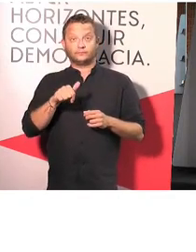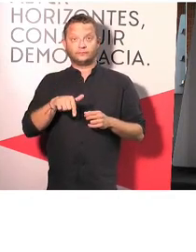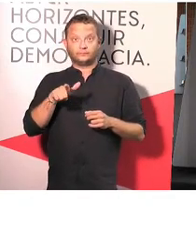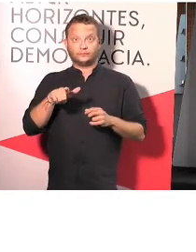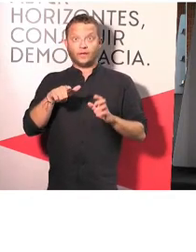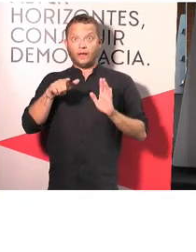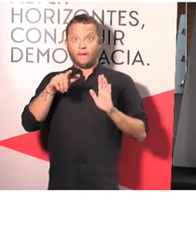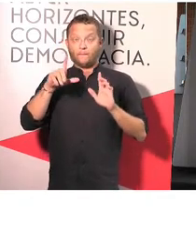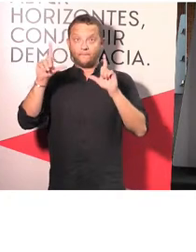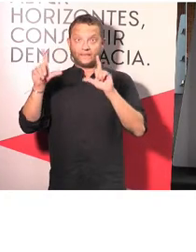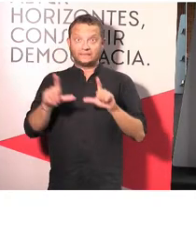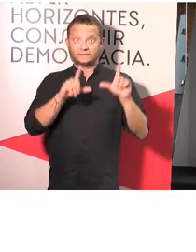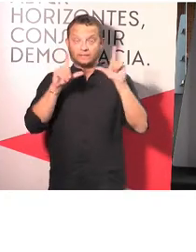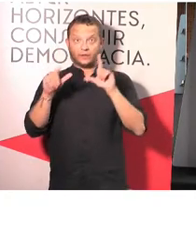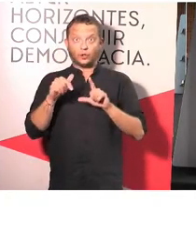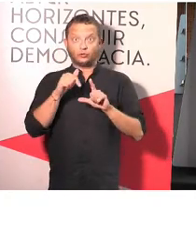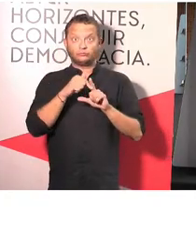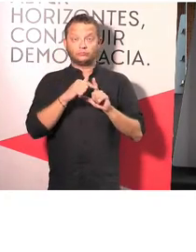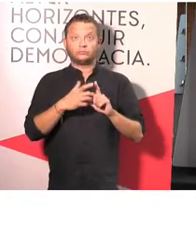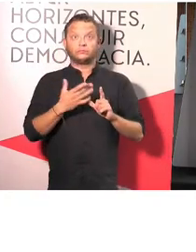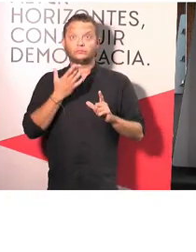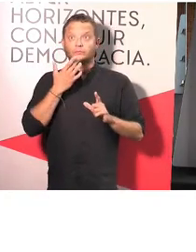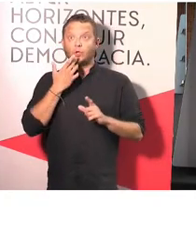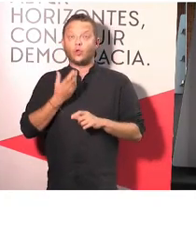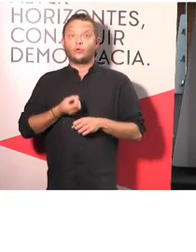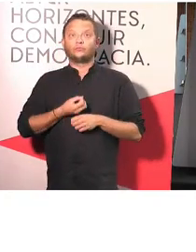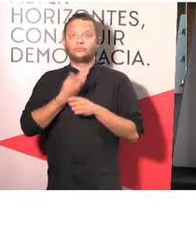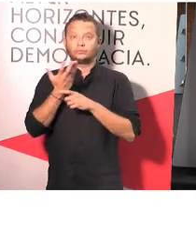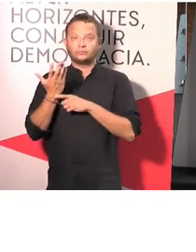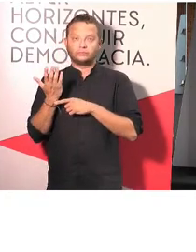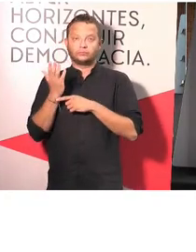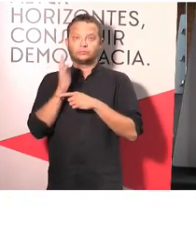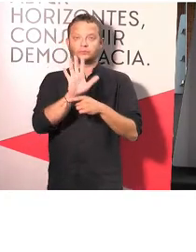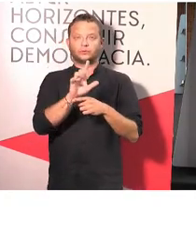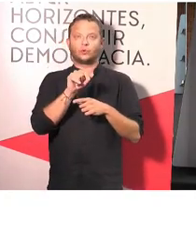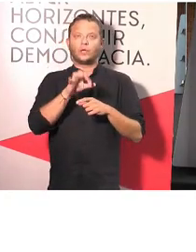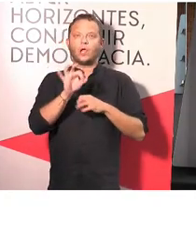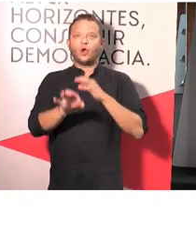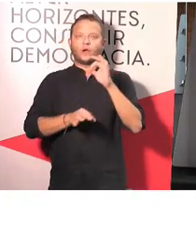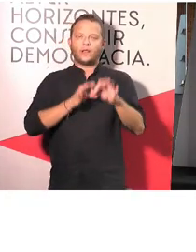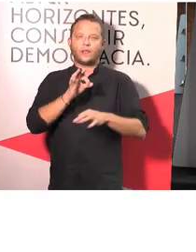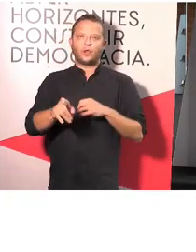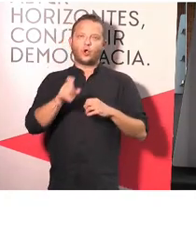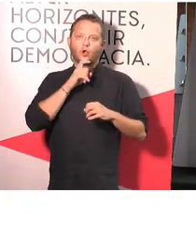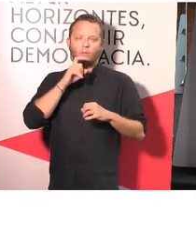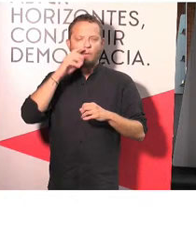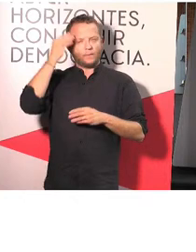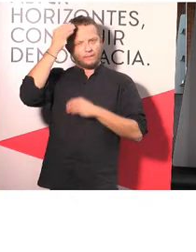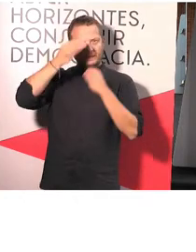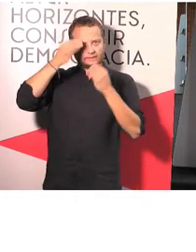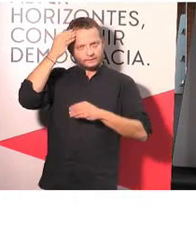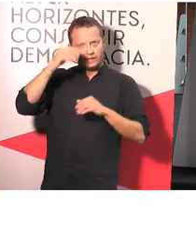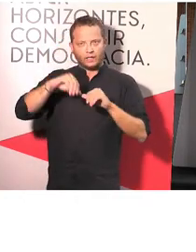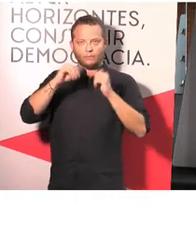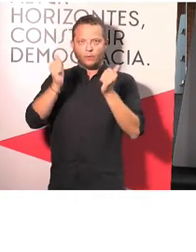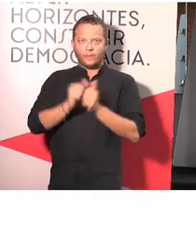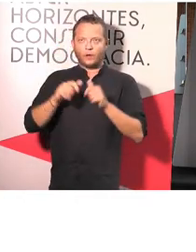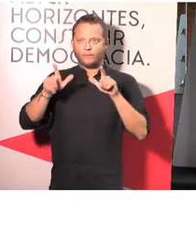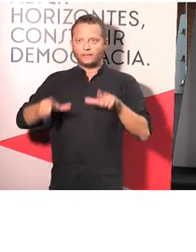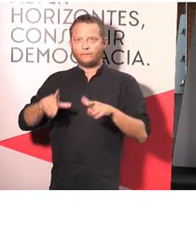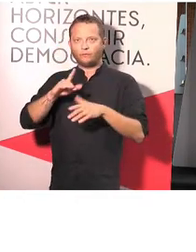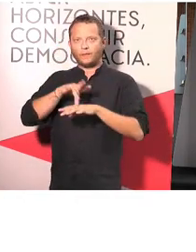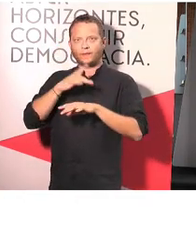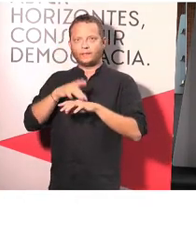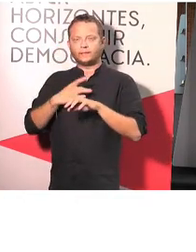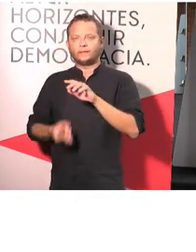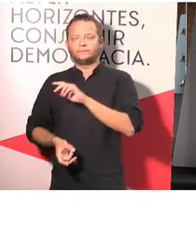en esta presentación os aporto, ¿no? Como una organización de cómo repensar los diferentes modelos de plataformas